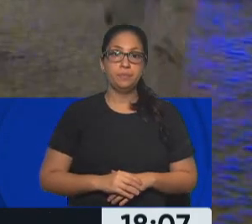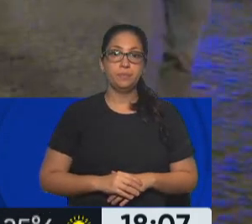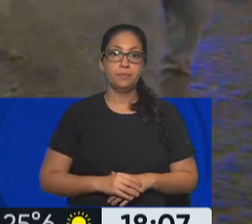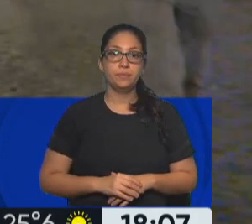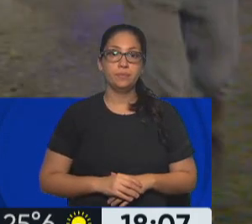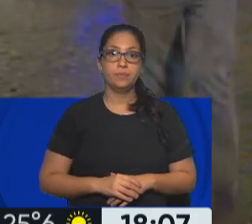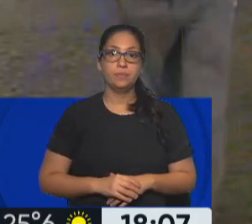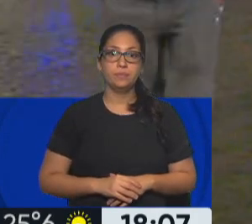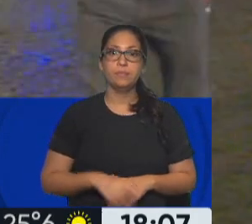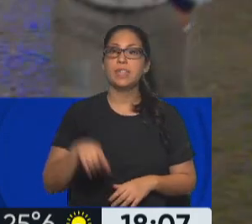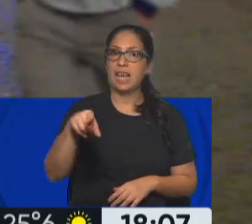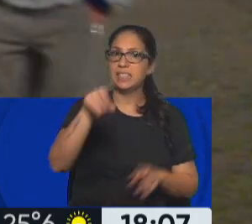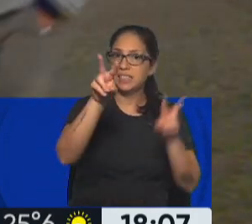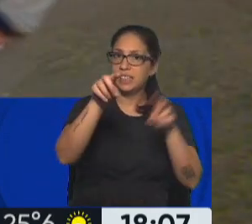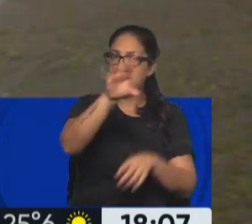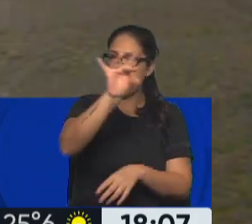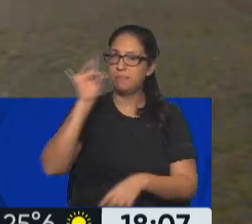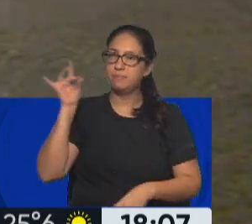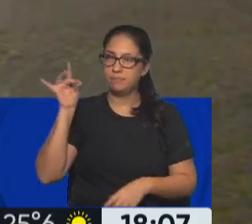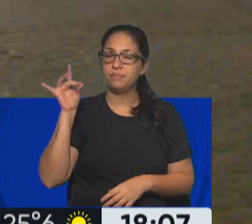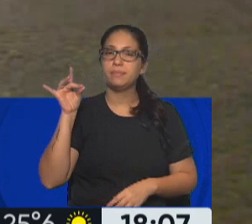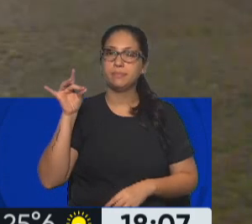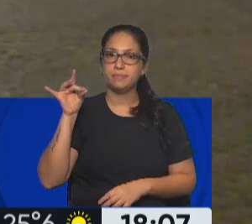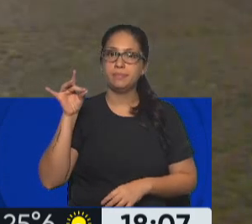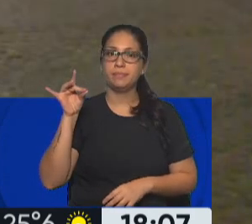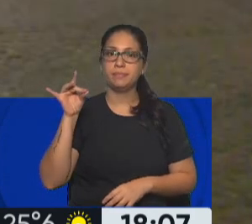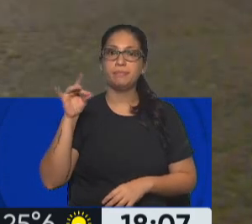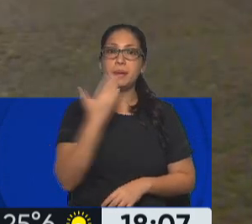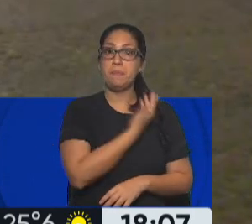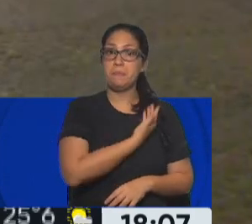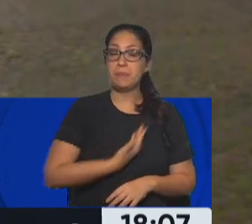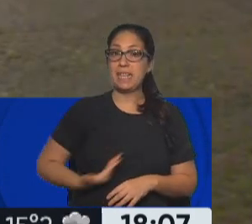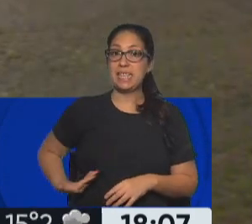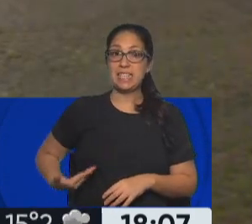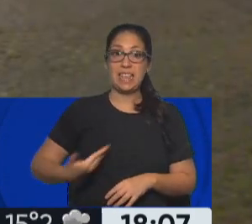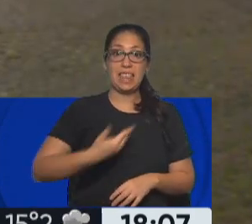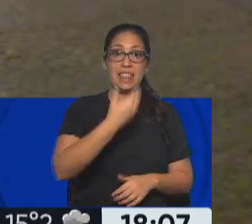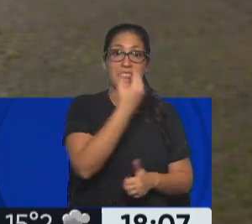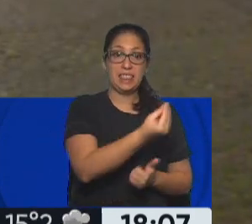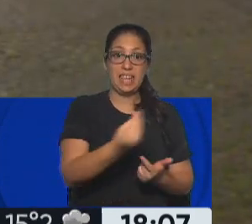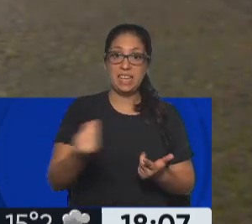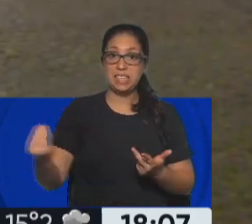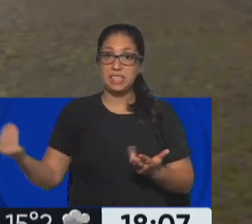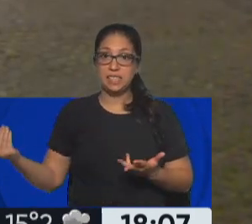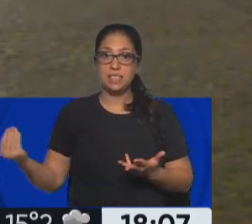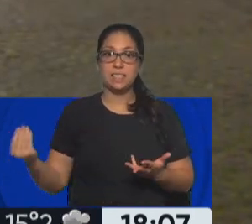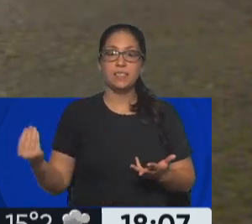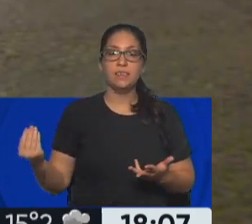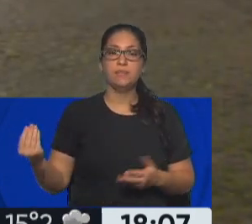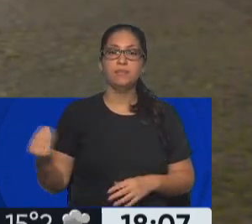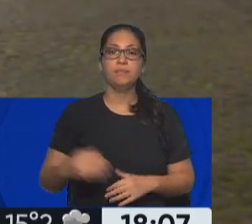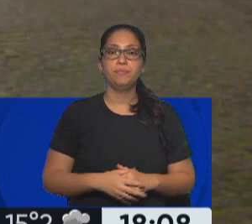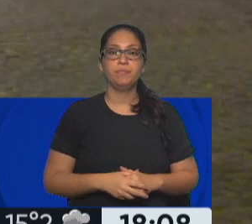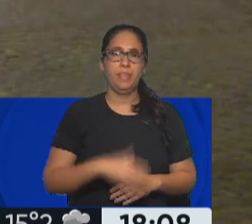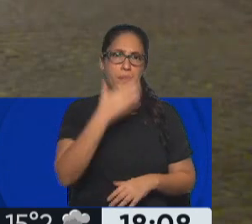Me quedo entonces por ese lado, Leti. A ver, los presidentes, y enseguida nos metemos en el tema seguridad, porque en realidad está relacionado,